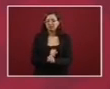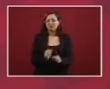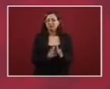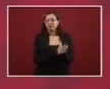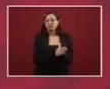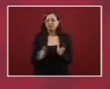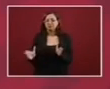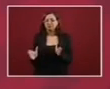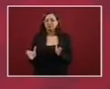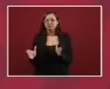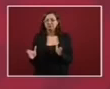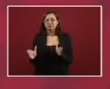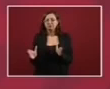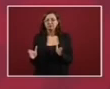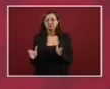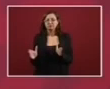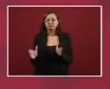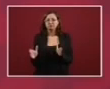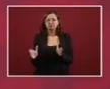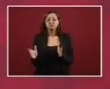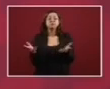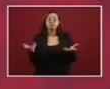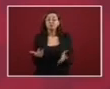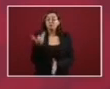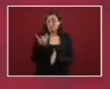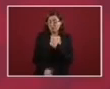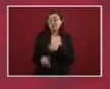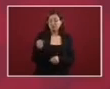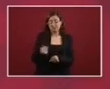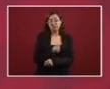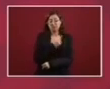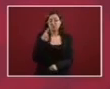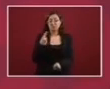un faltante de oportunidades